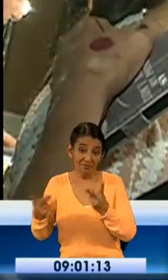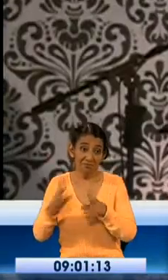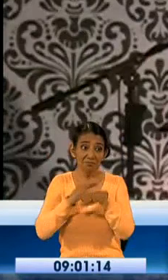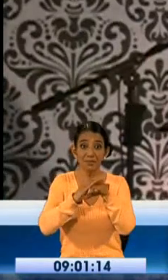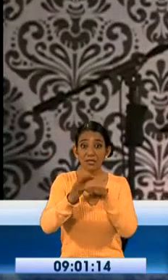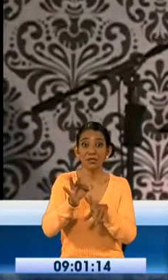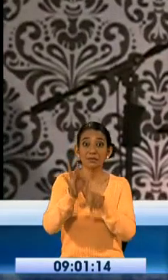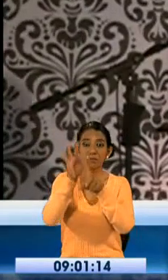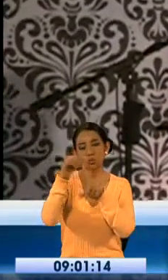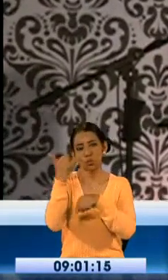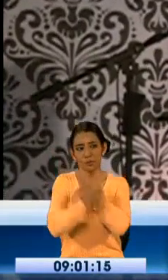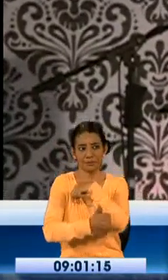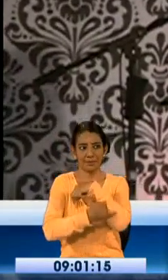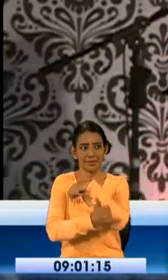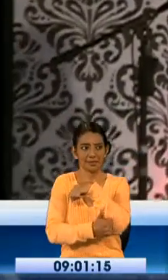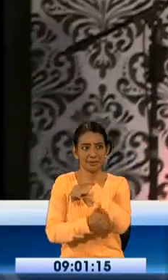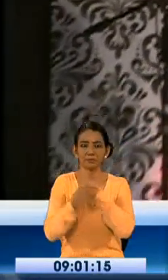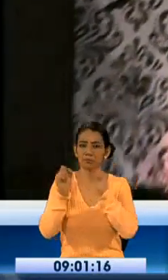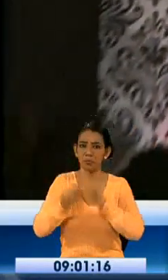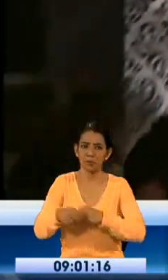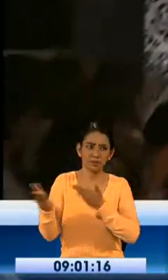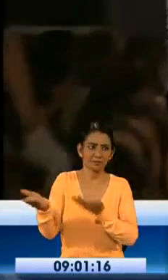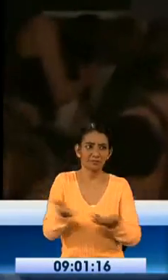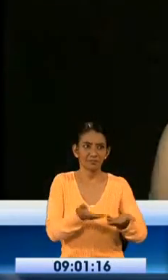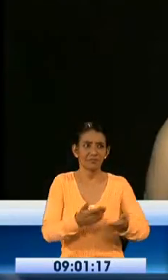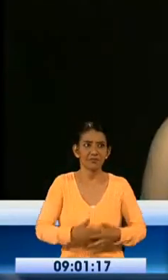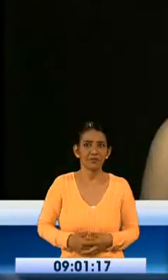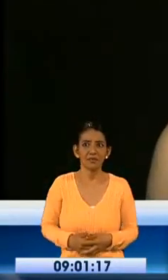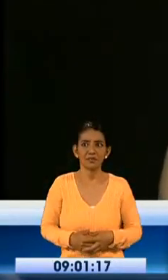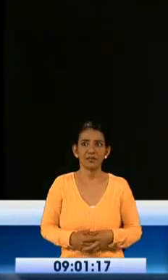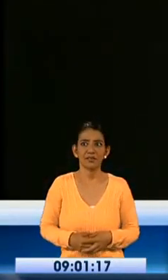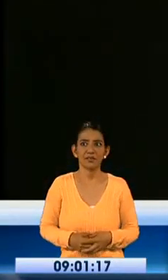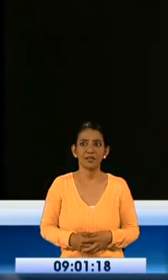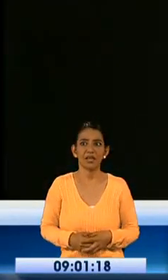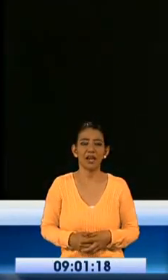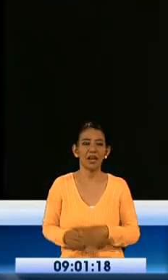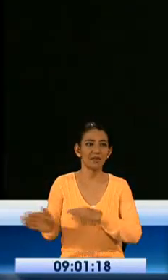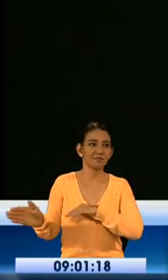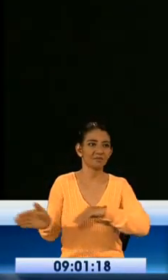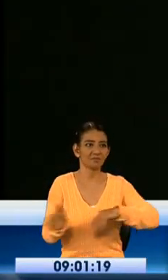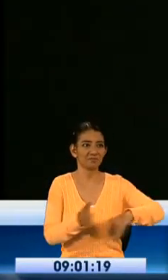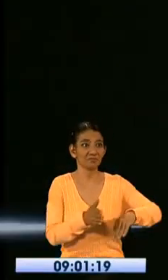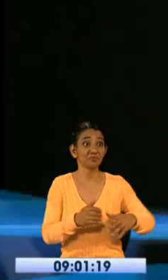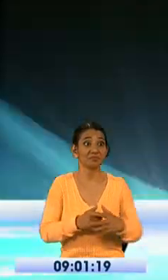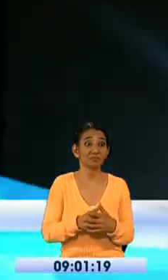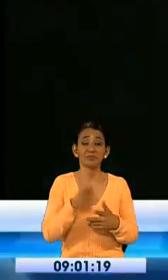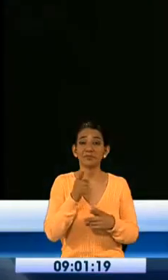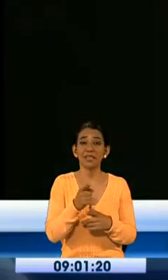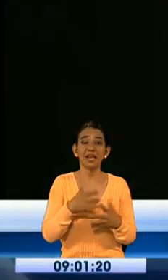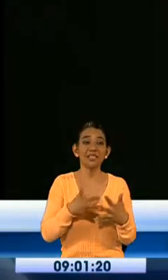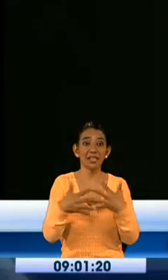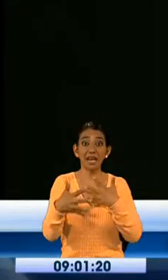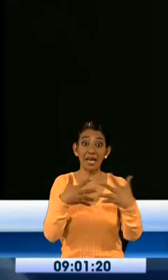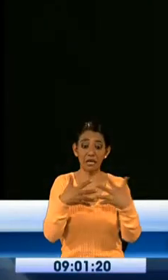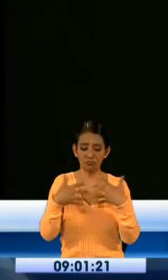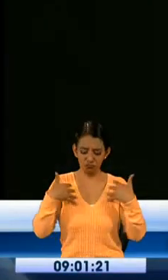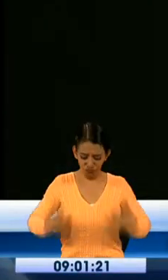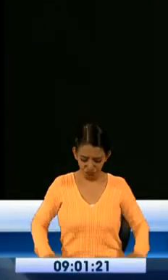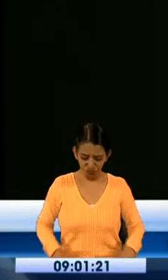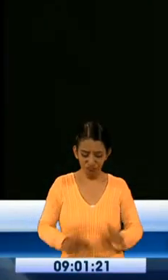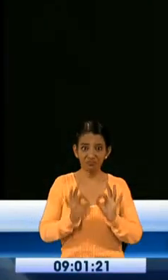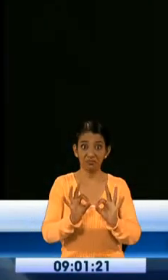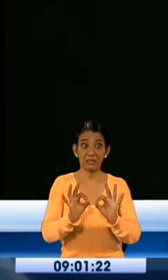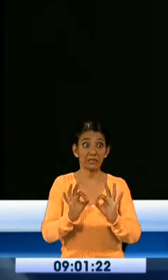especiales internacionales para exponer sus creaciones. Mis diseños siempre tienen algo muy característico, que es la transformación de telas a mano. Además,